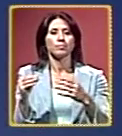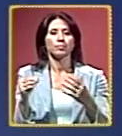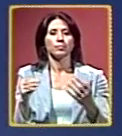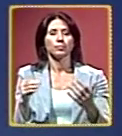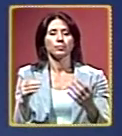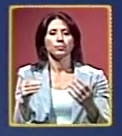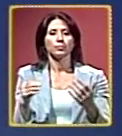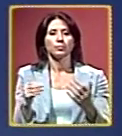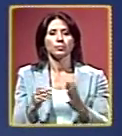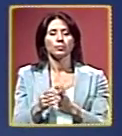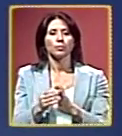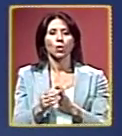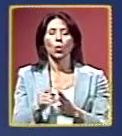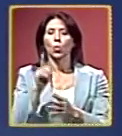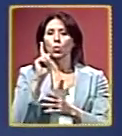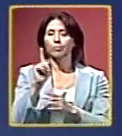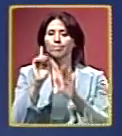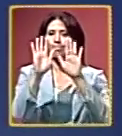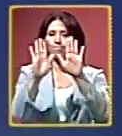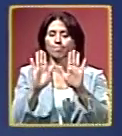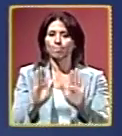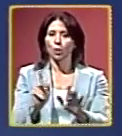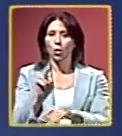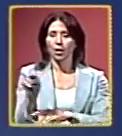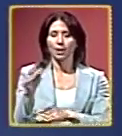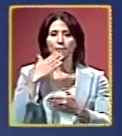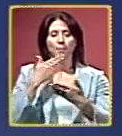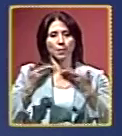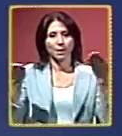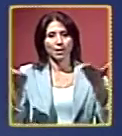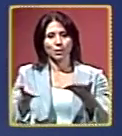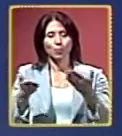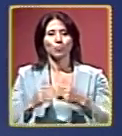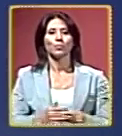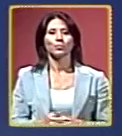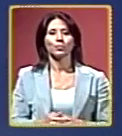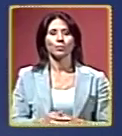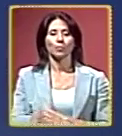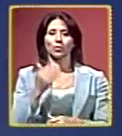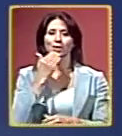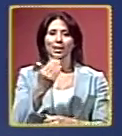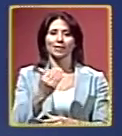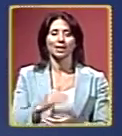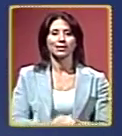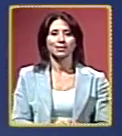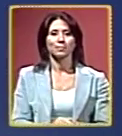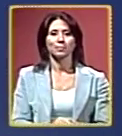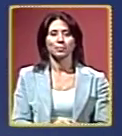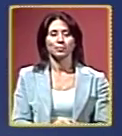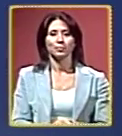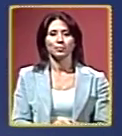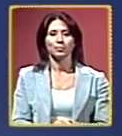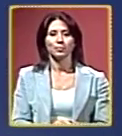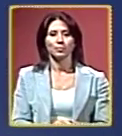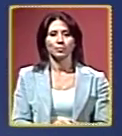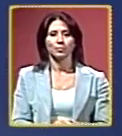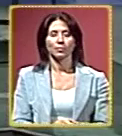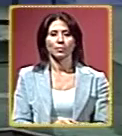un distinguido colega. Bienvenido, don Fernando. Muchas gracias, don Juan Rafael.